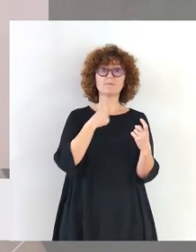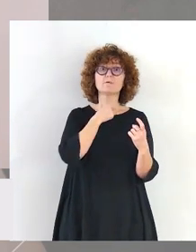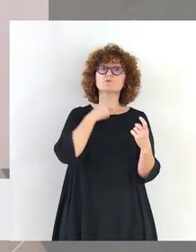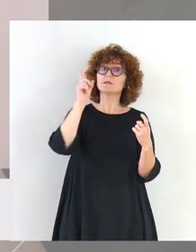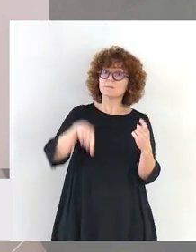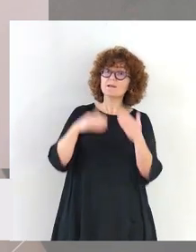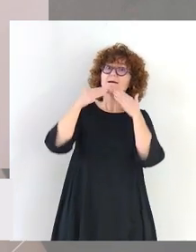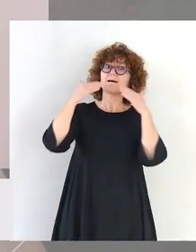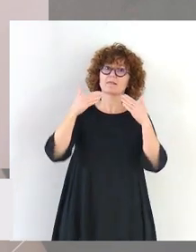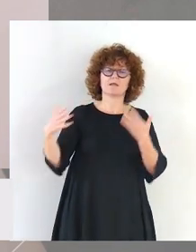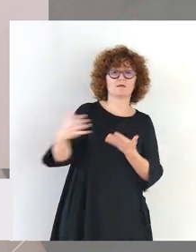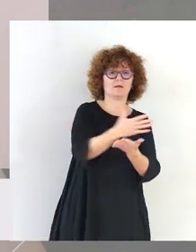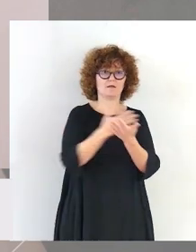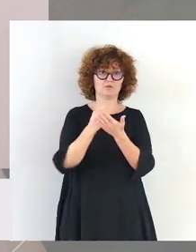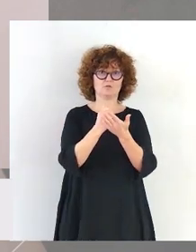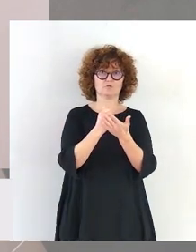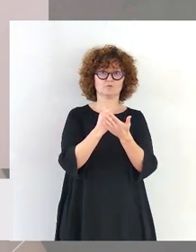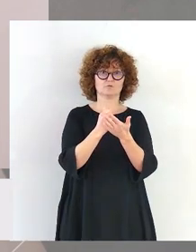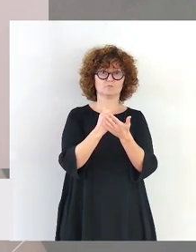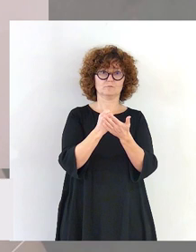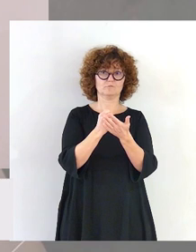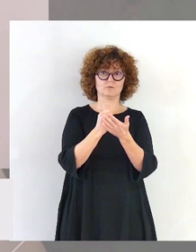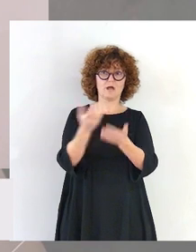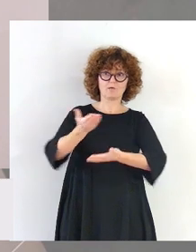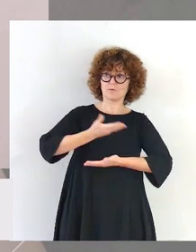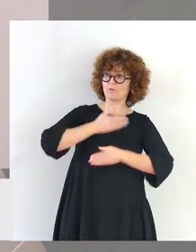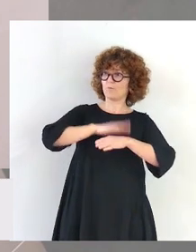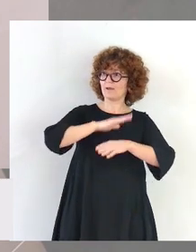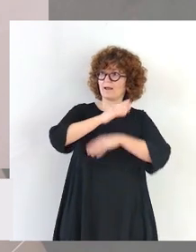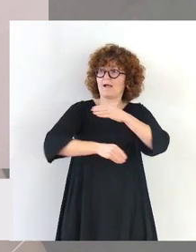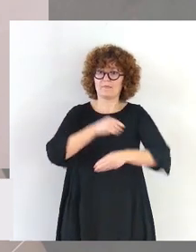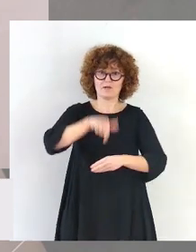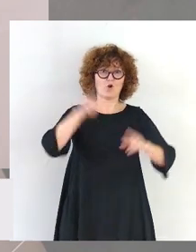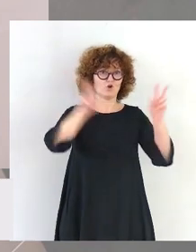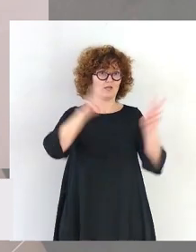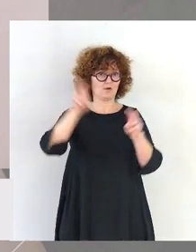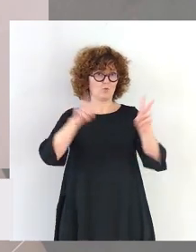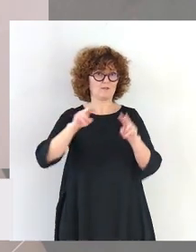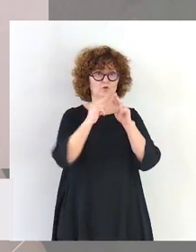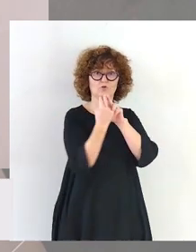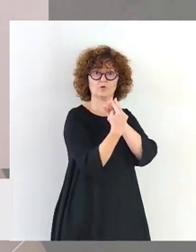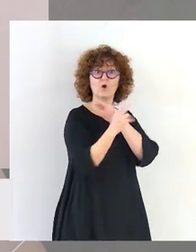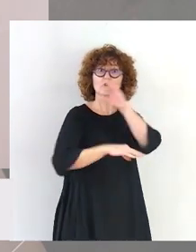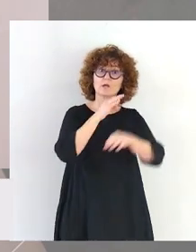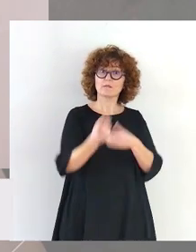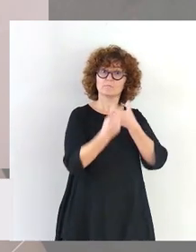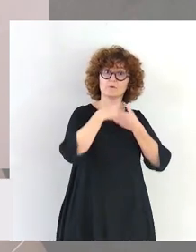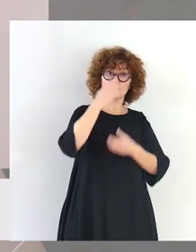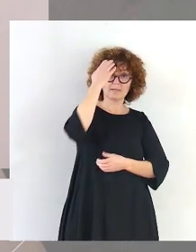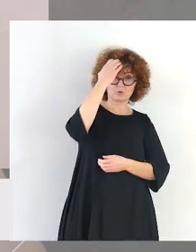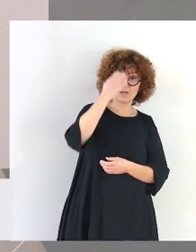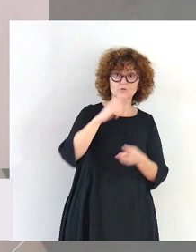agradecer a todos los que habéis hecho posible que estemos hoy aquí a las organizaciones que forman parte del